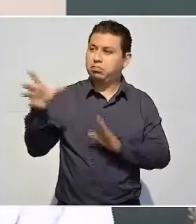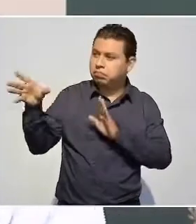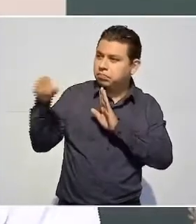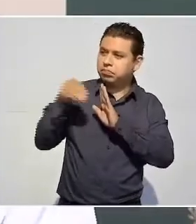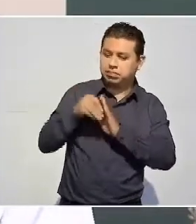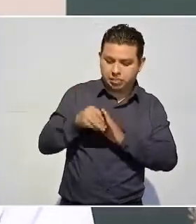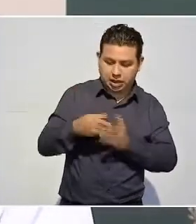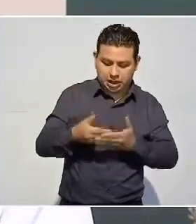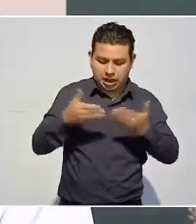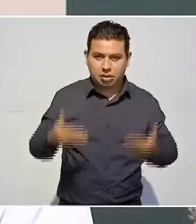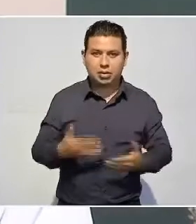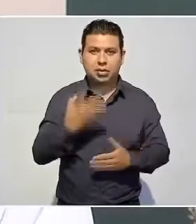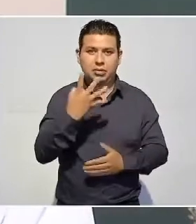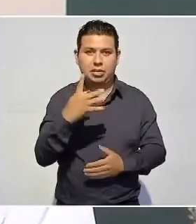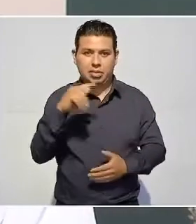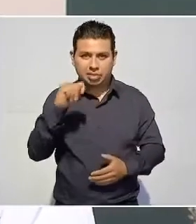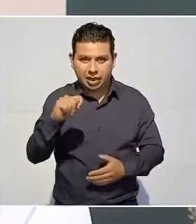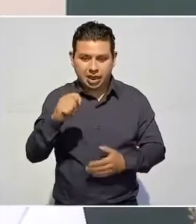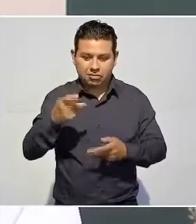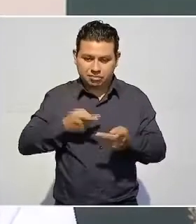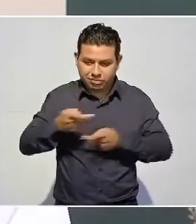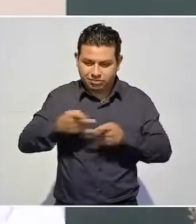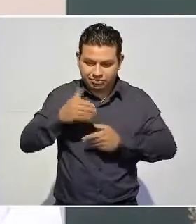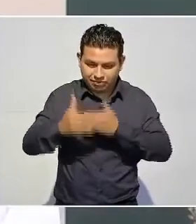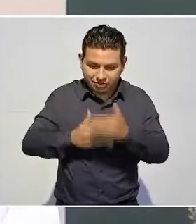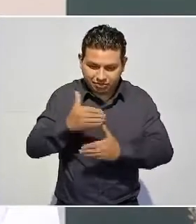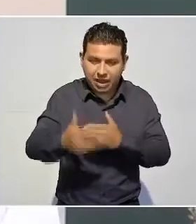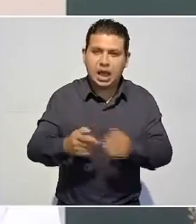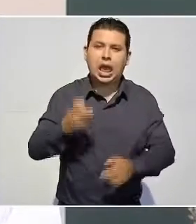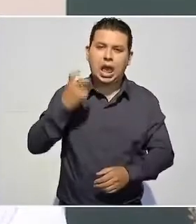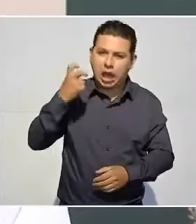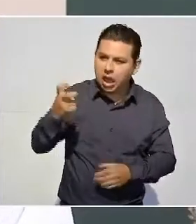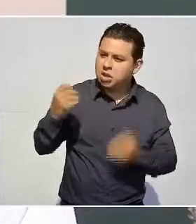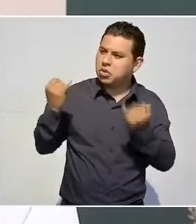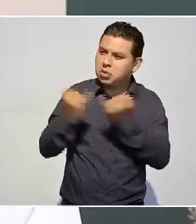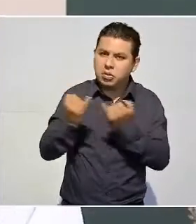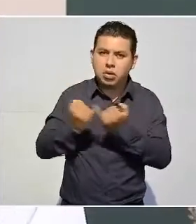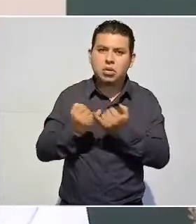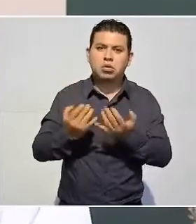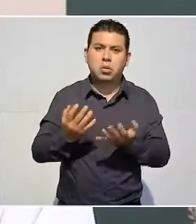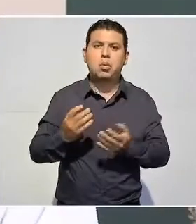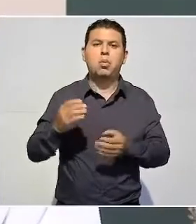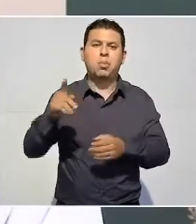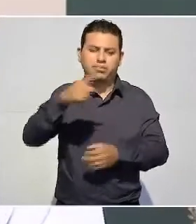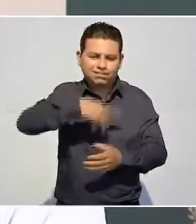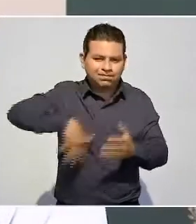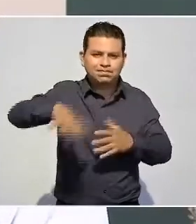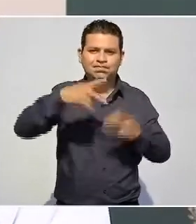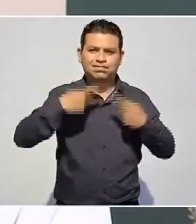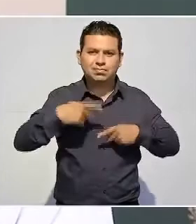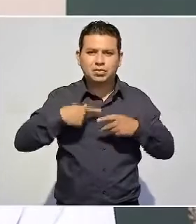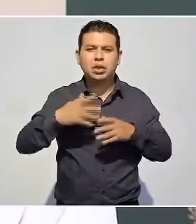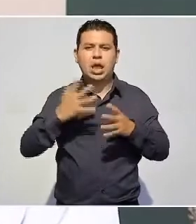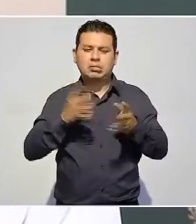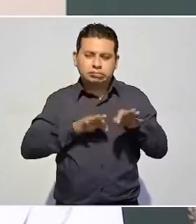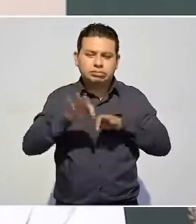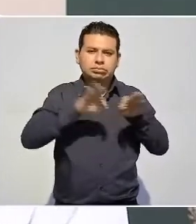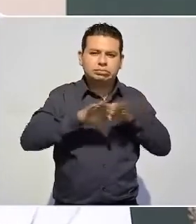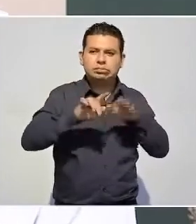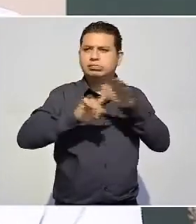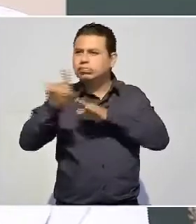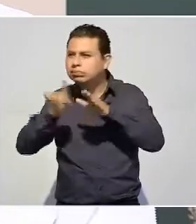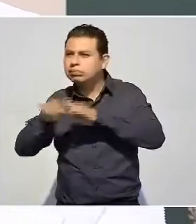transformación que estamos realizando millones de mexicanos. Que